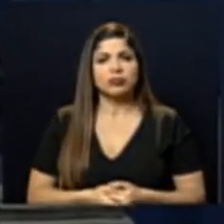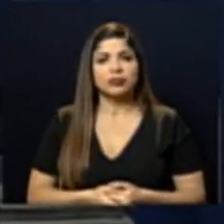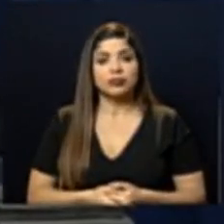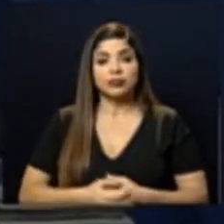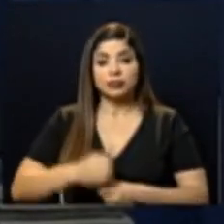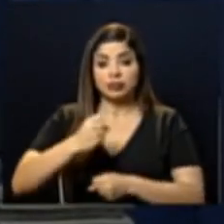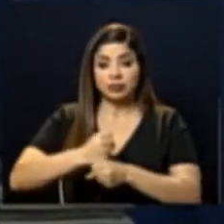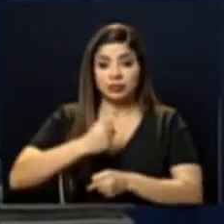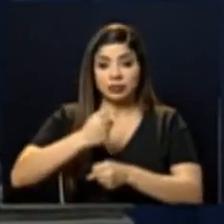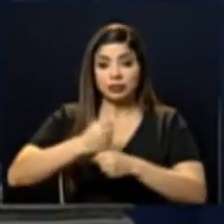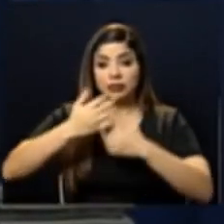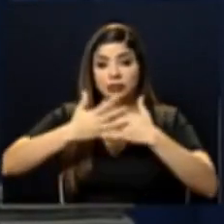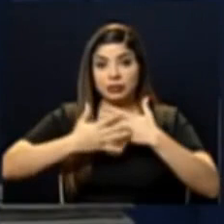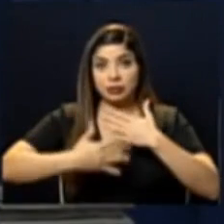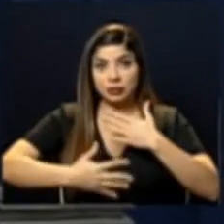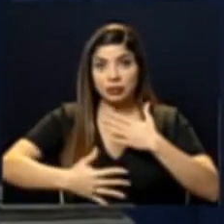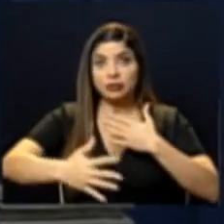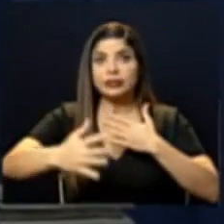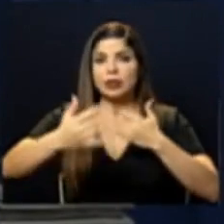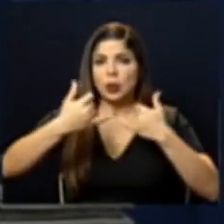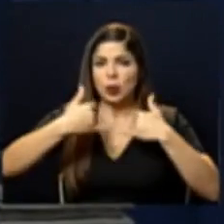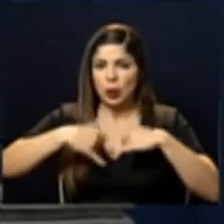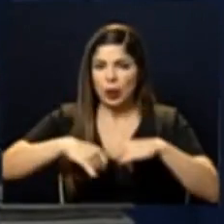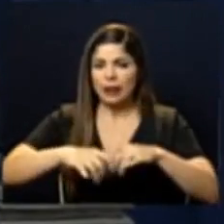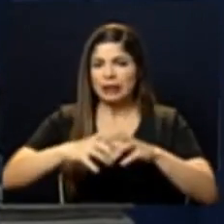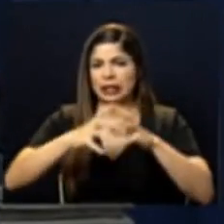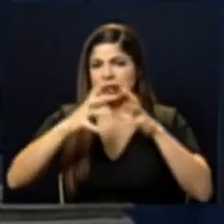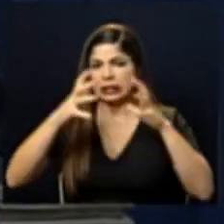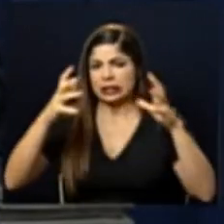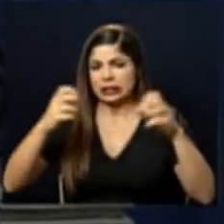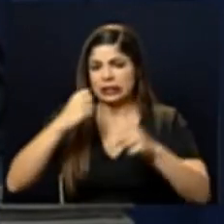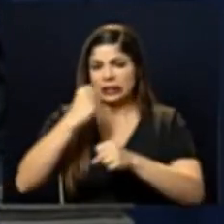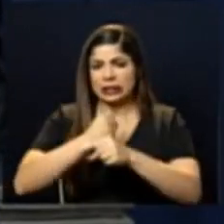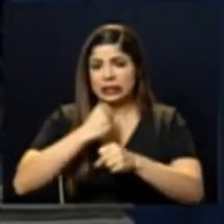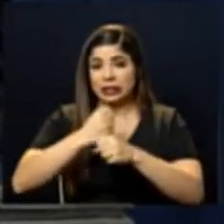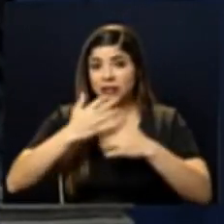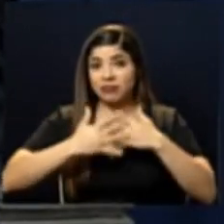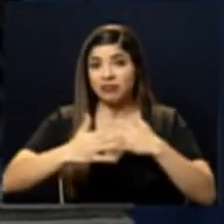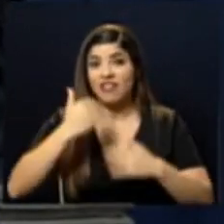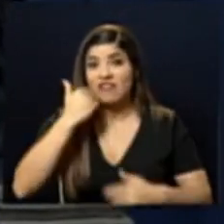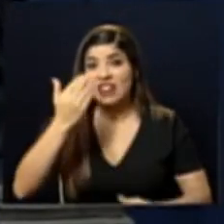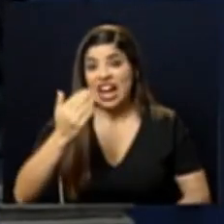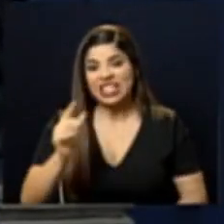La tarea por delante sigue siendo extensa y no será fácil.